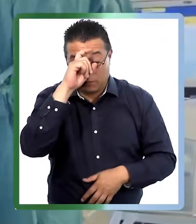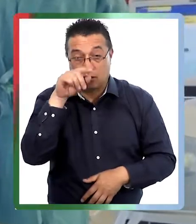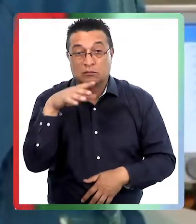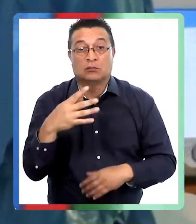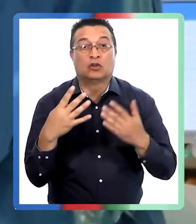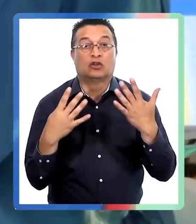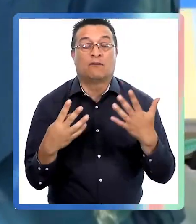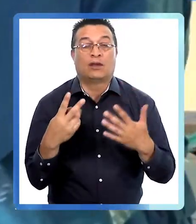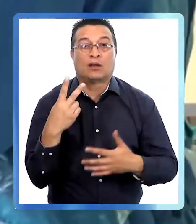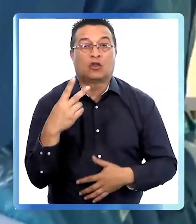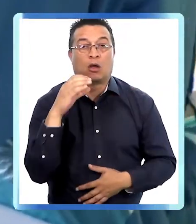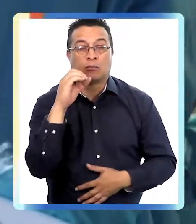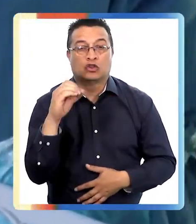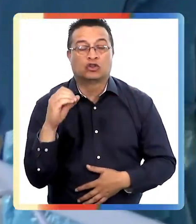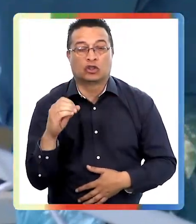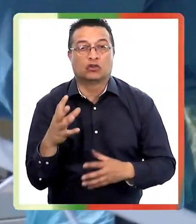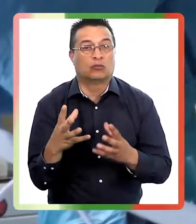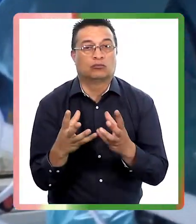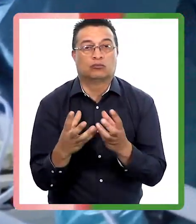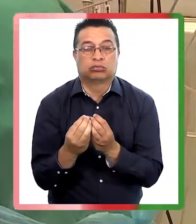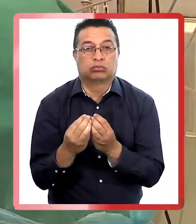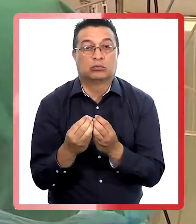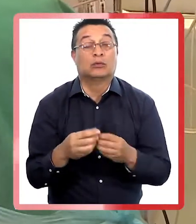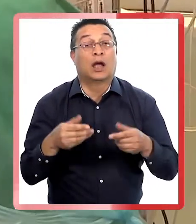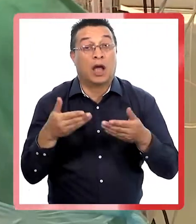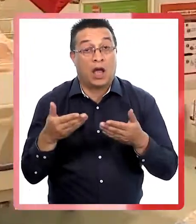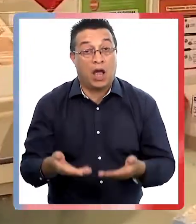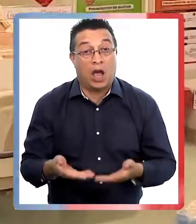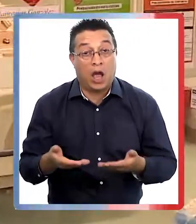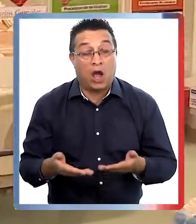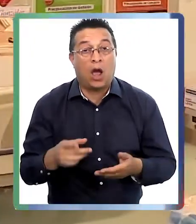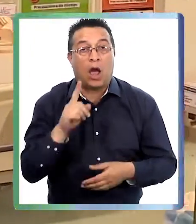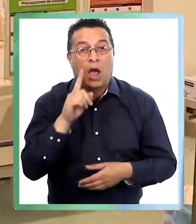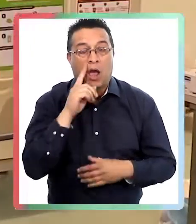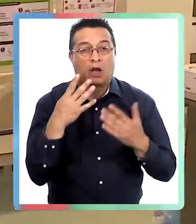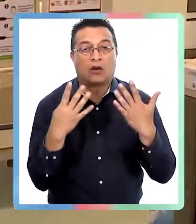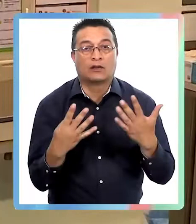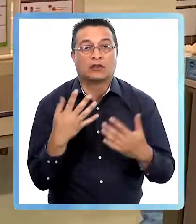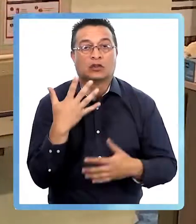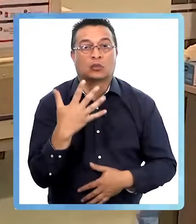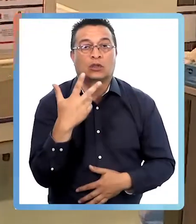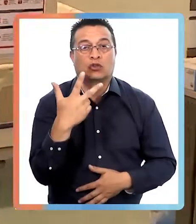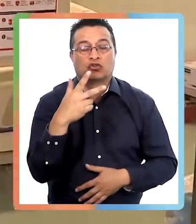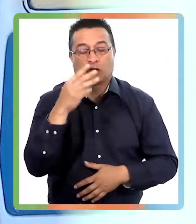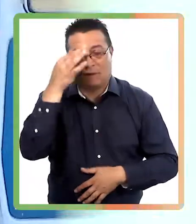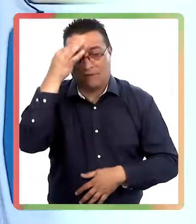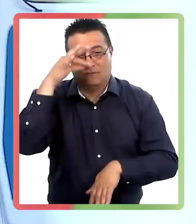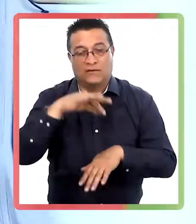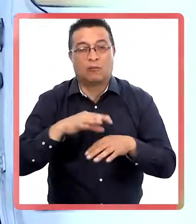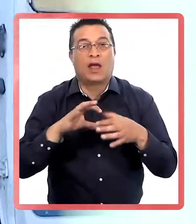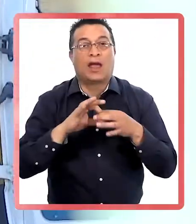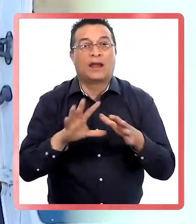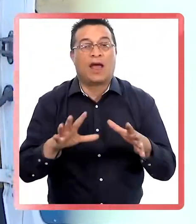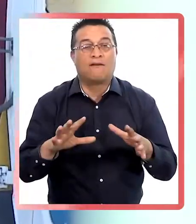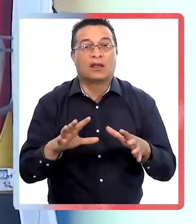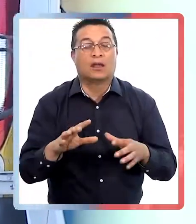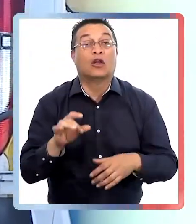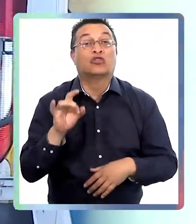al 92% de ocupación. En estos momentos, hay 958 enfermos graves y solo